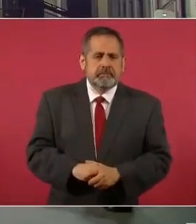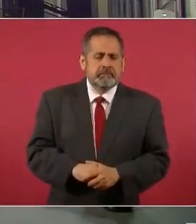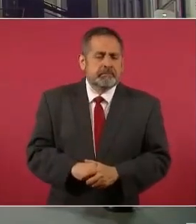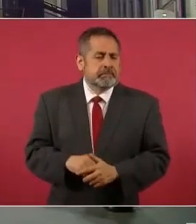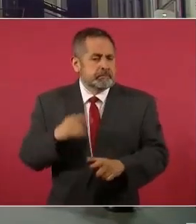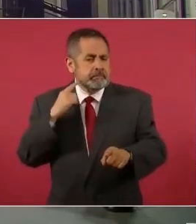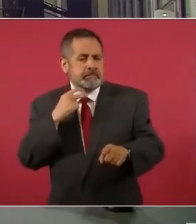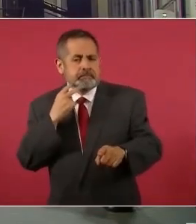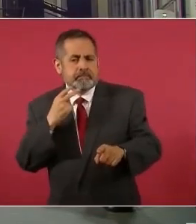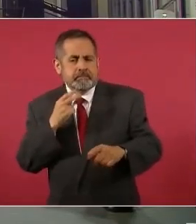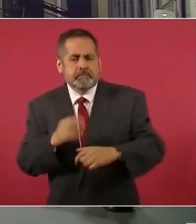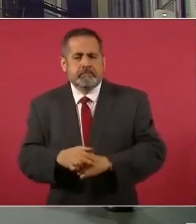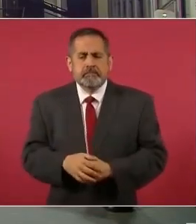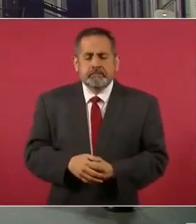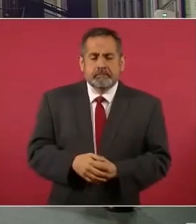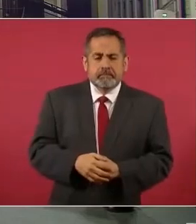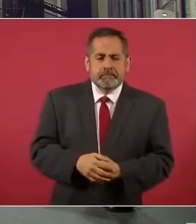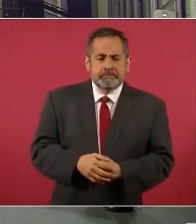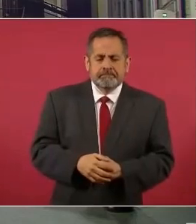125 mil.